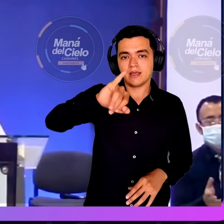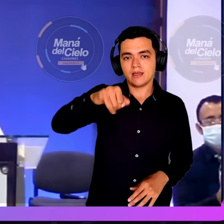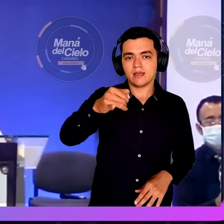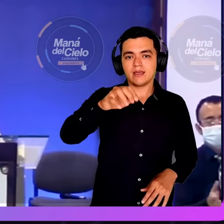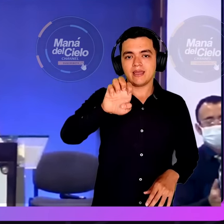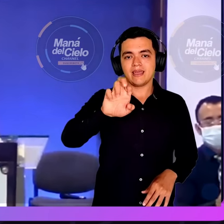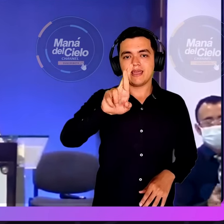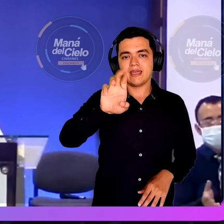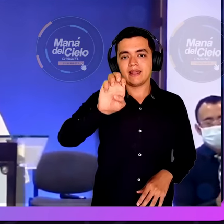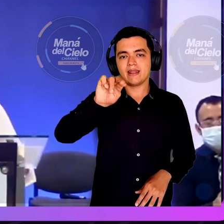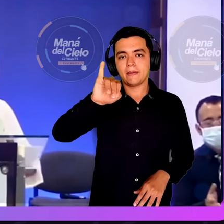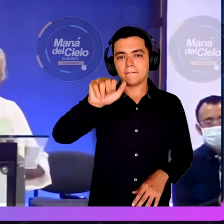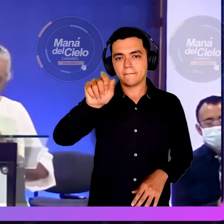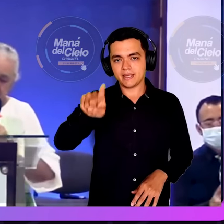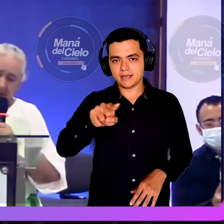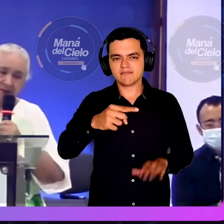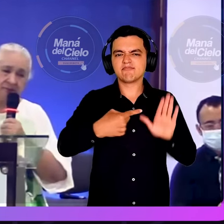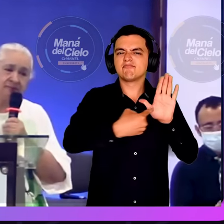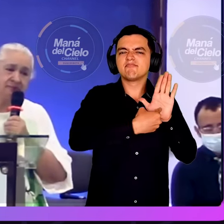¡Aleluya!